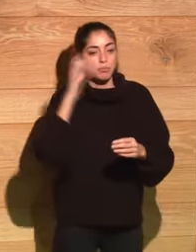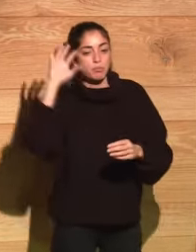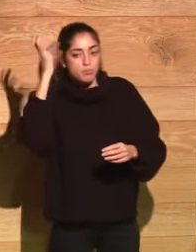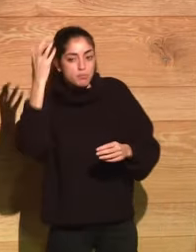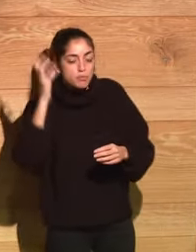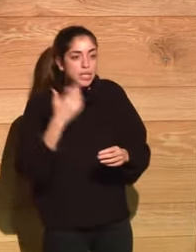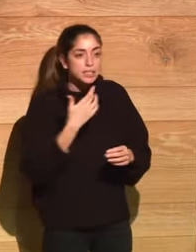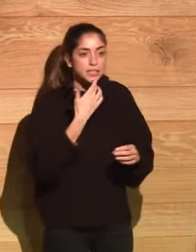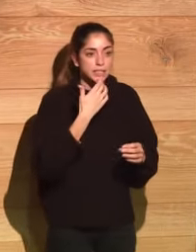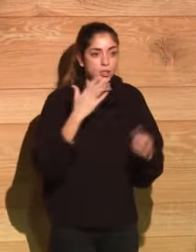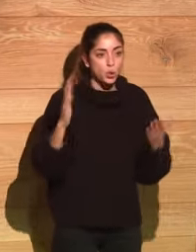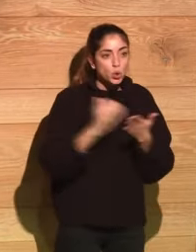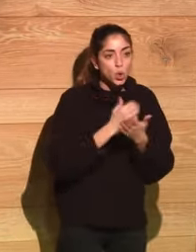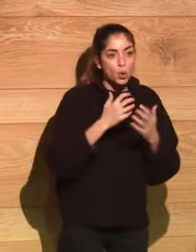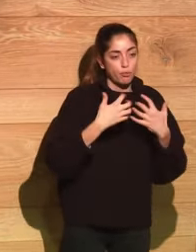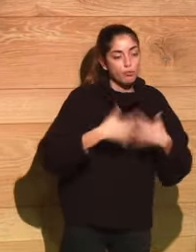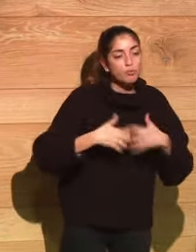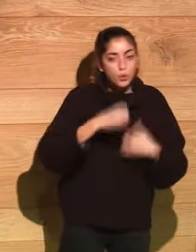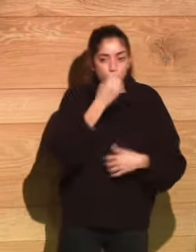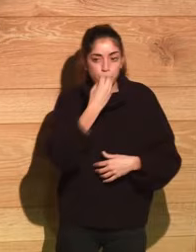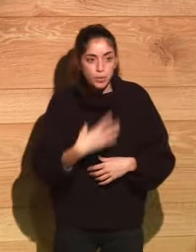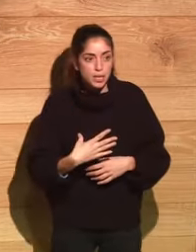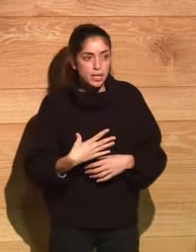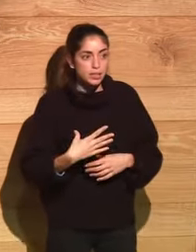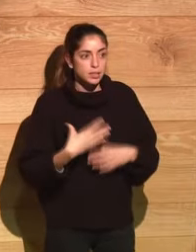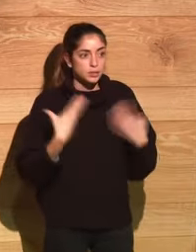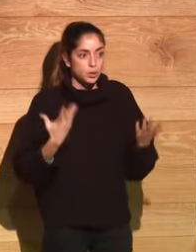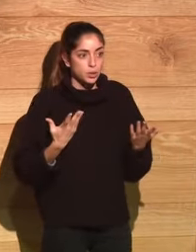correctamente. O sea, piensas hasta aburrirte, que si lo único que haces es